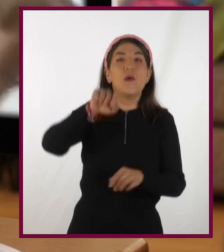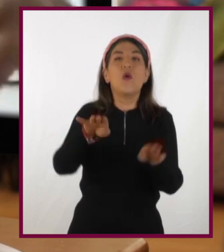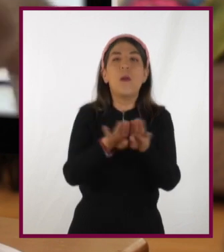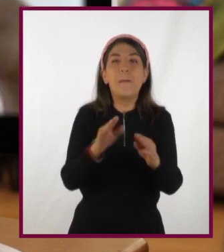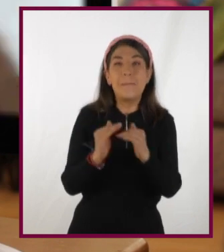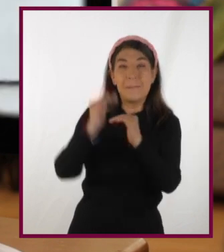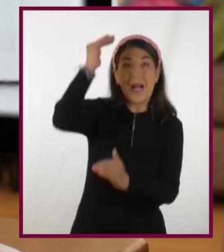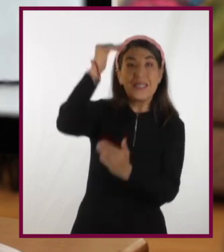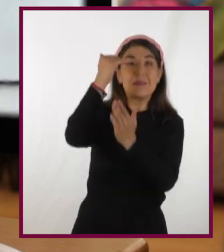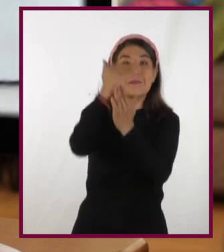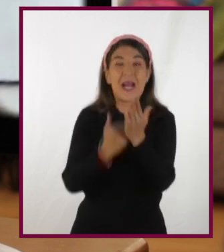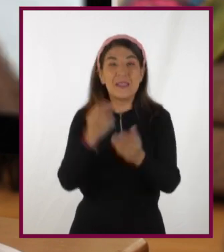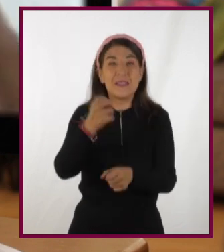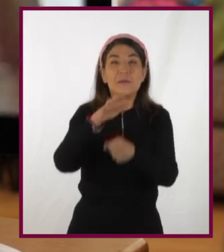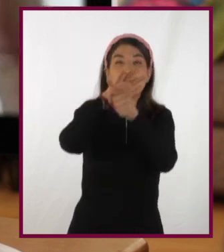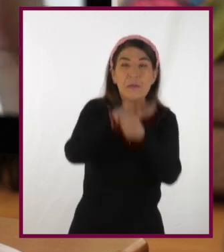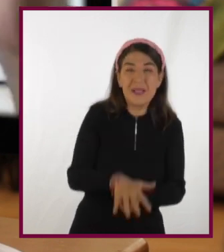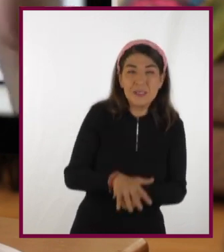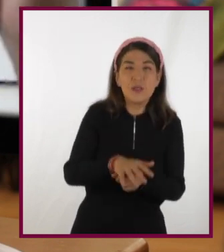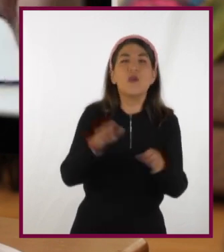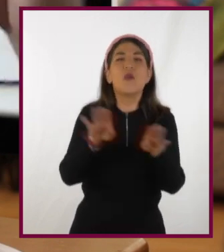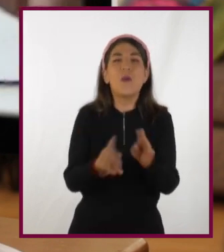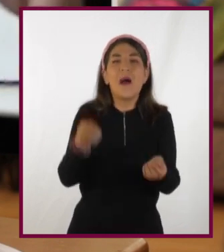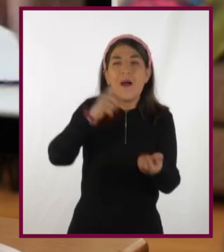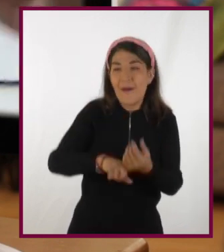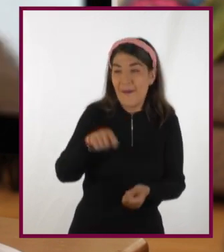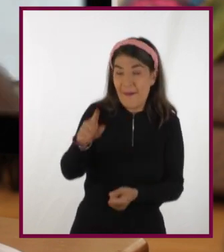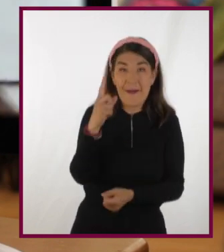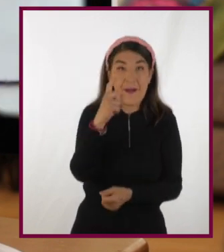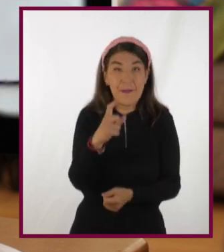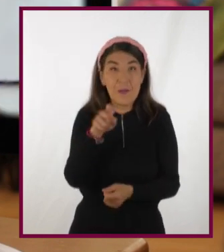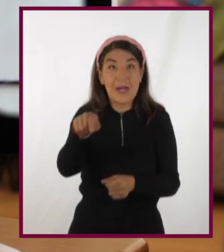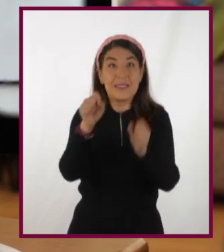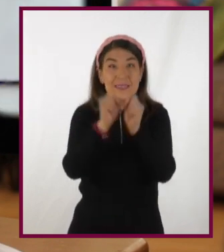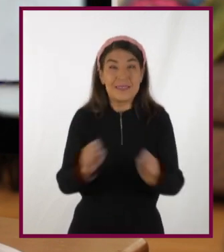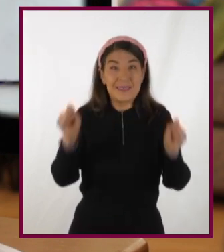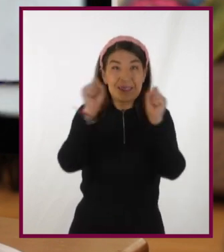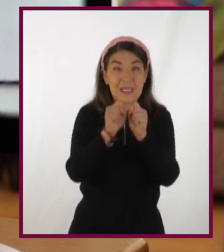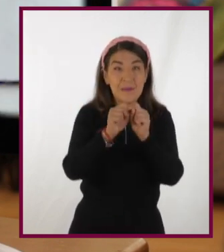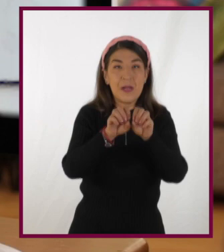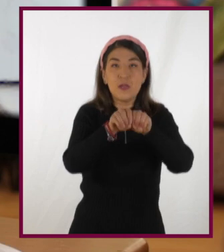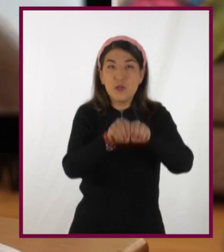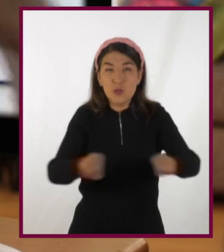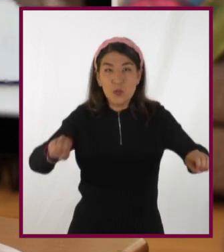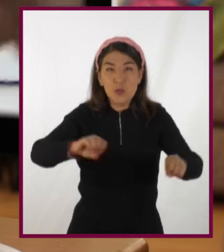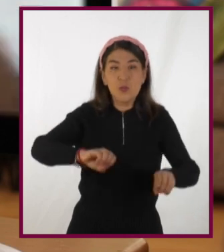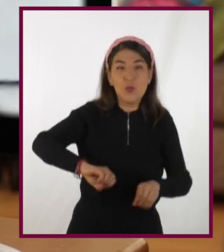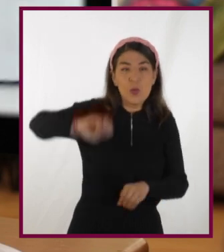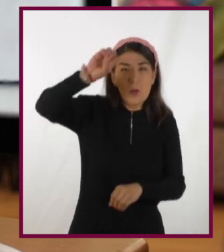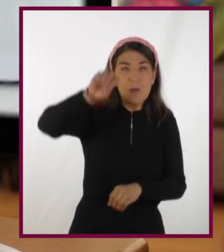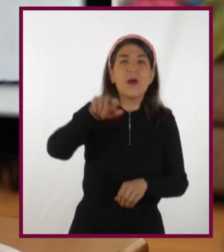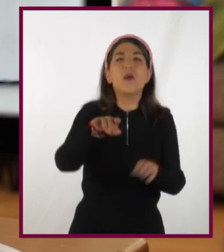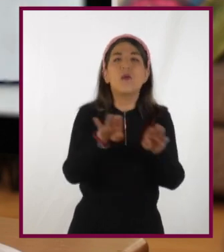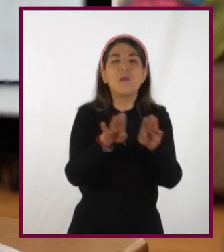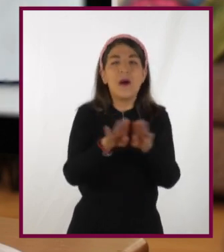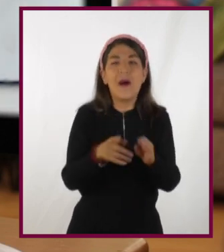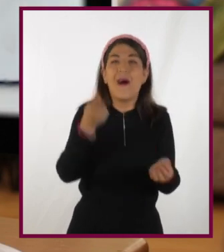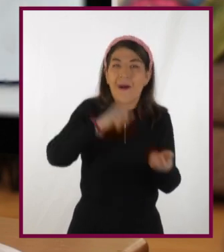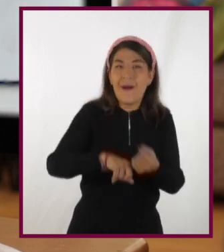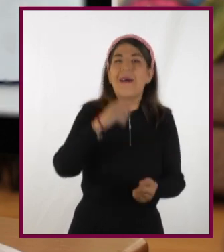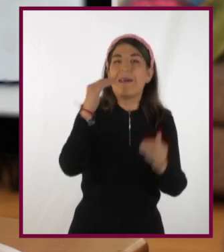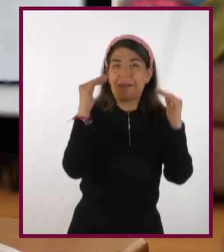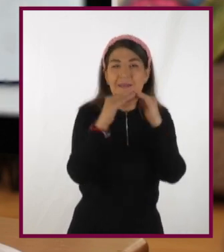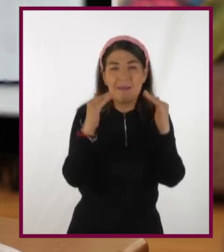de presión que queremos que tenga el agua dentro de nuestro sistema de cañerías de